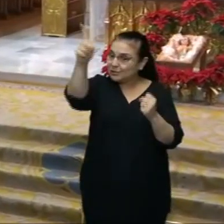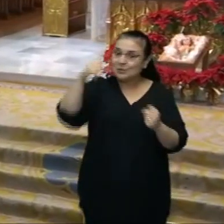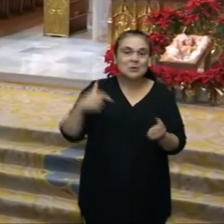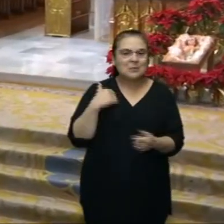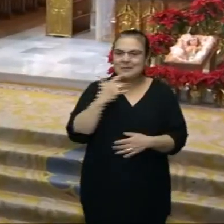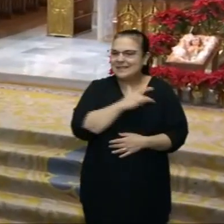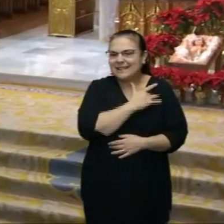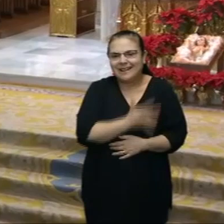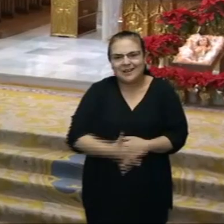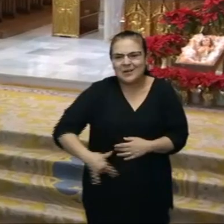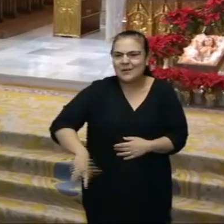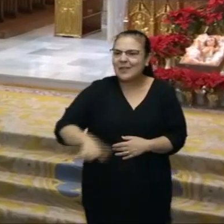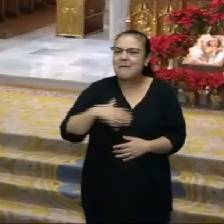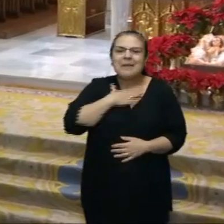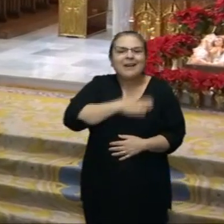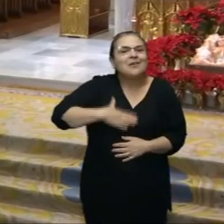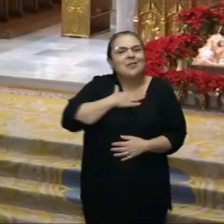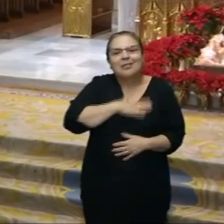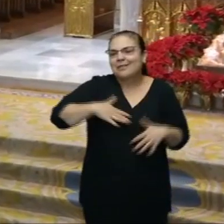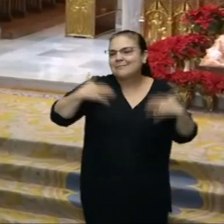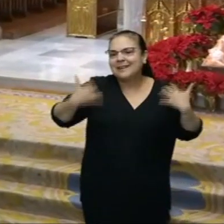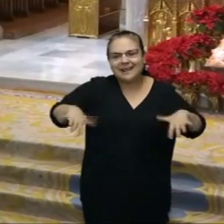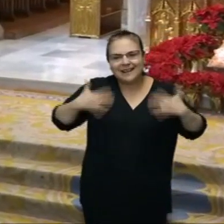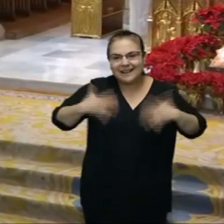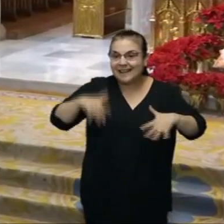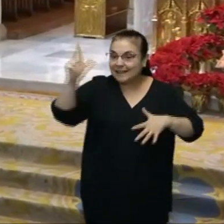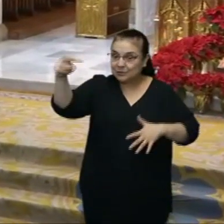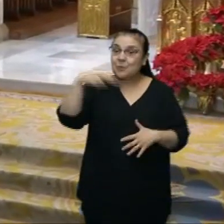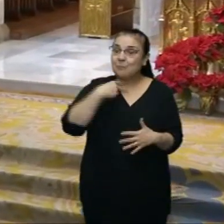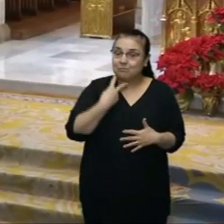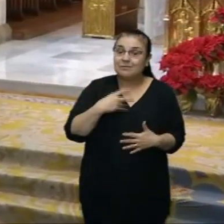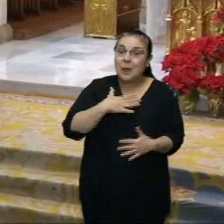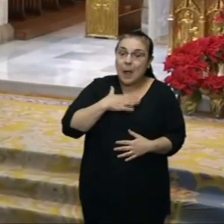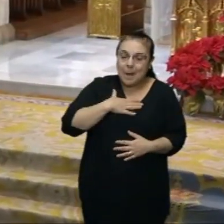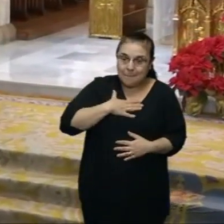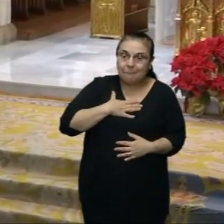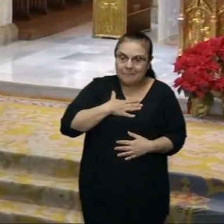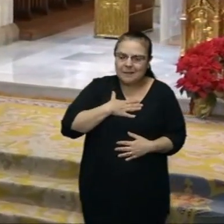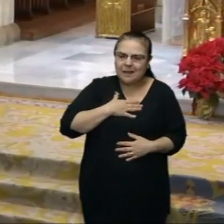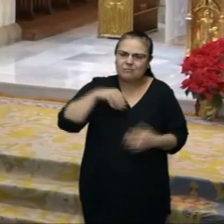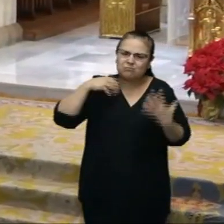misericordia sea mi gozo y mi alegría. Te has fijado en mi aflicción.